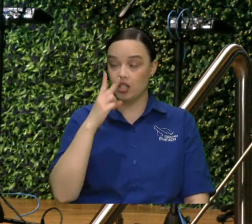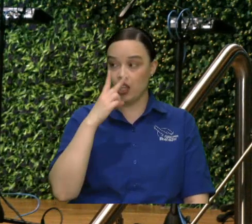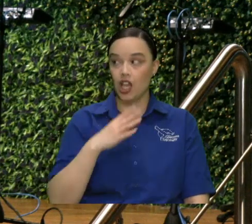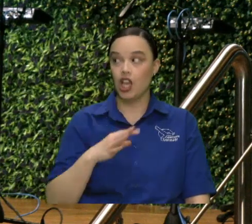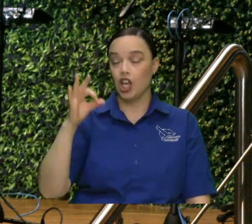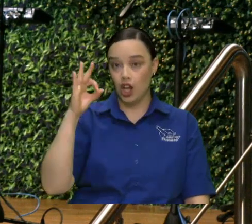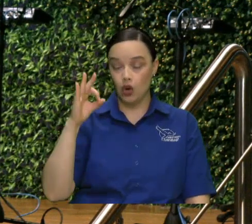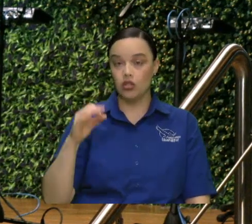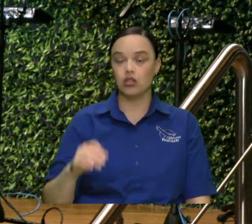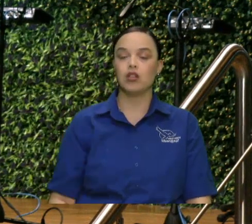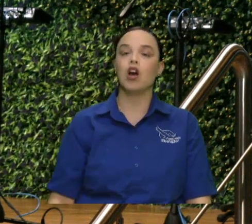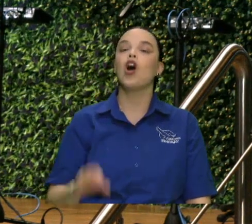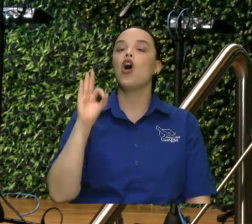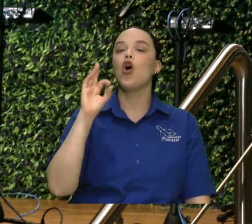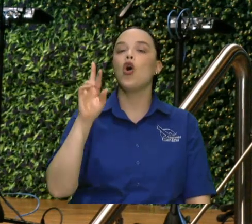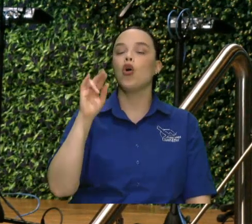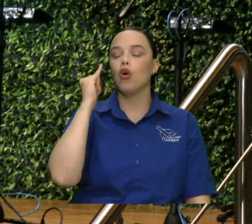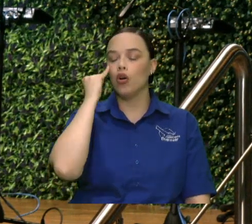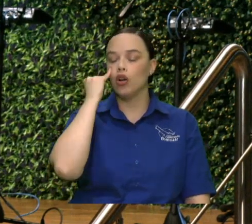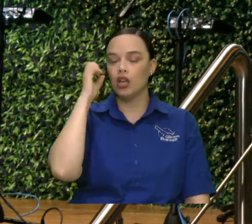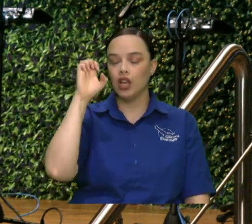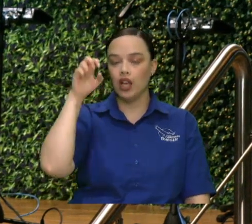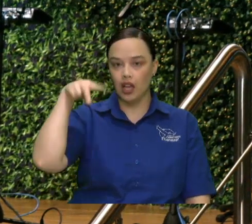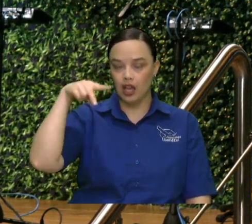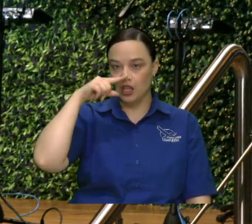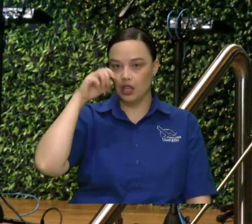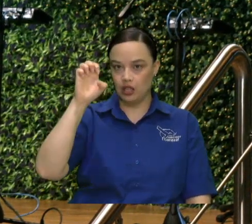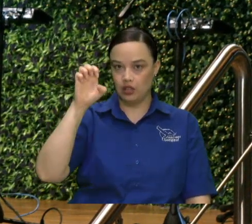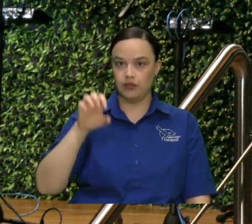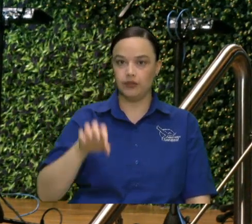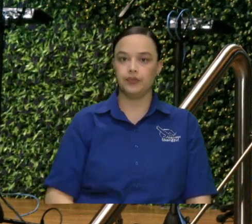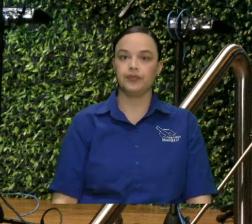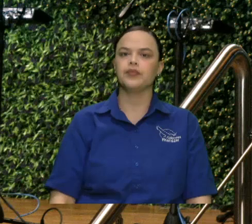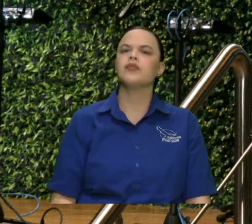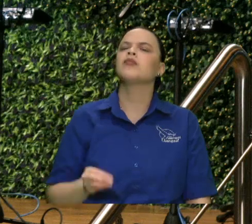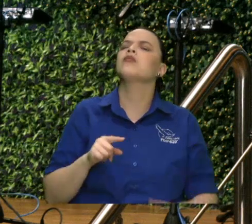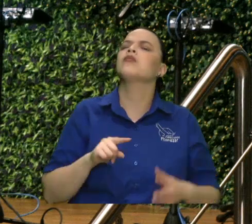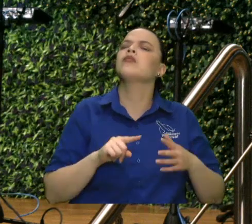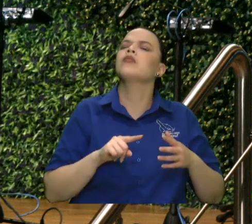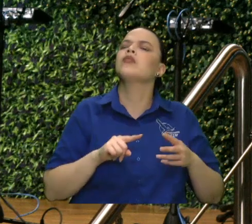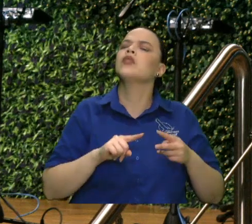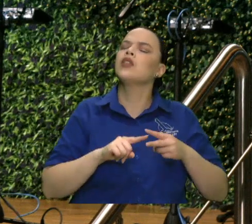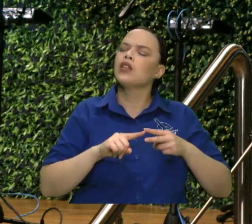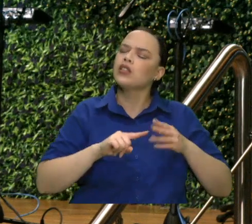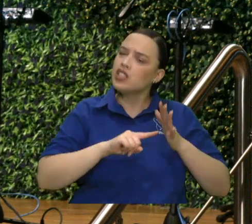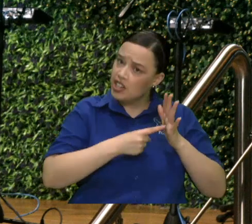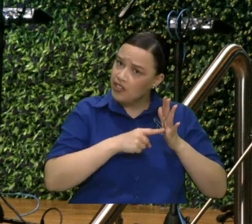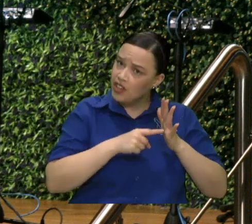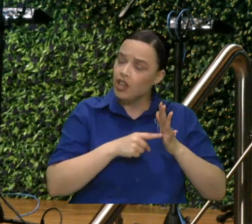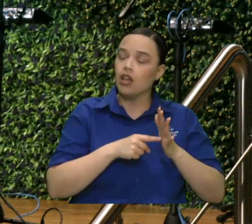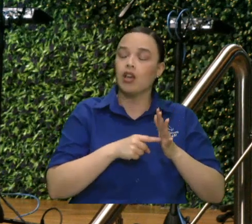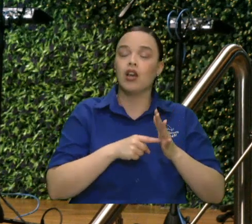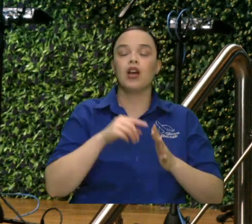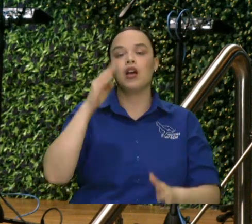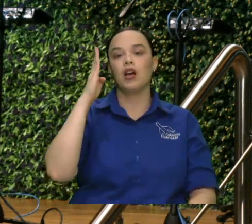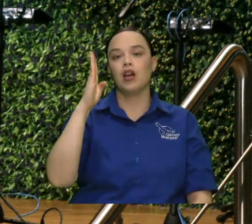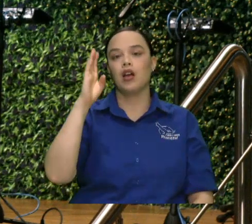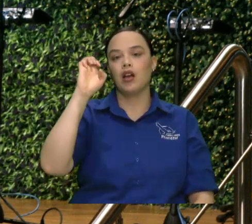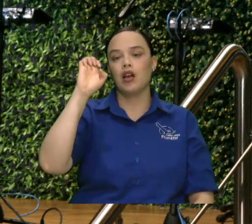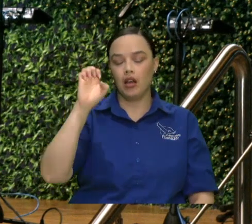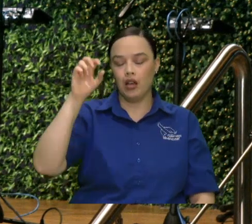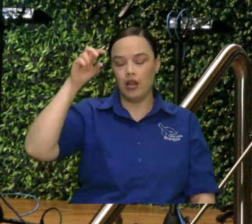del oriente se recuerda que una de las palabras que significa también renuevo es ven y esa es hijo o sea que aquí